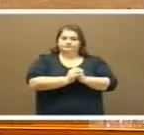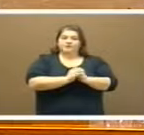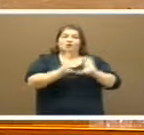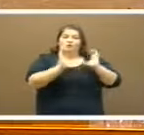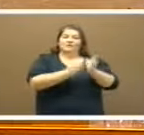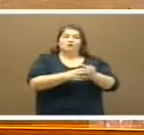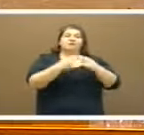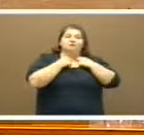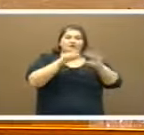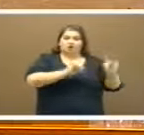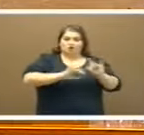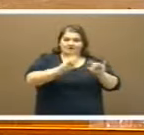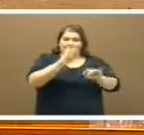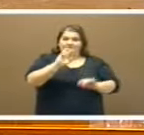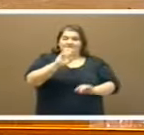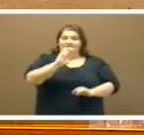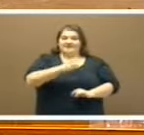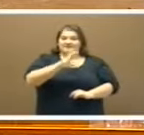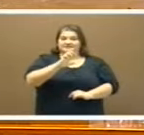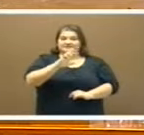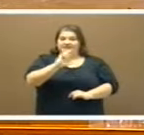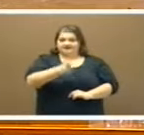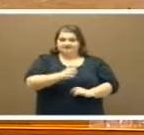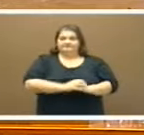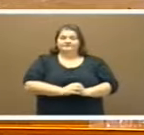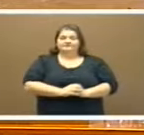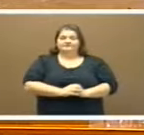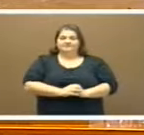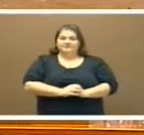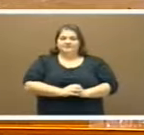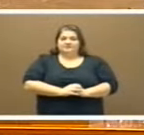Agrupación de Diputados Regionalistas del PRES-CRES.